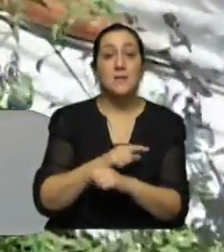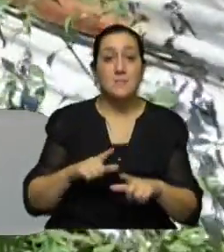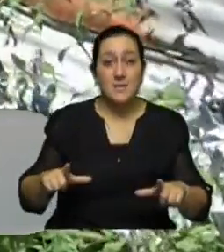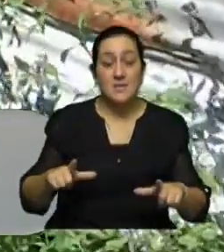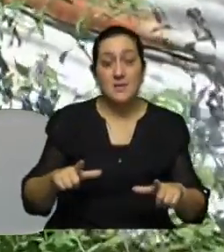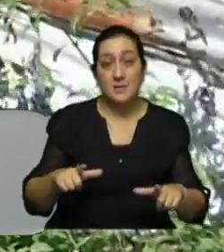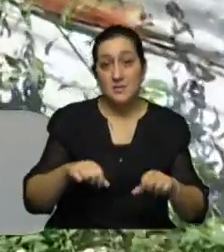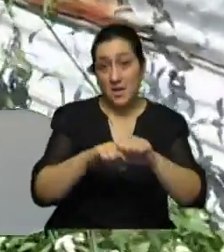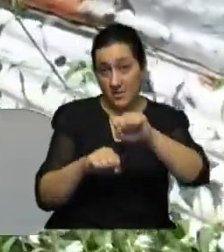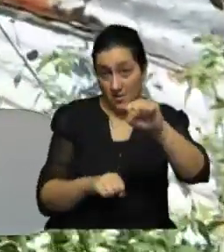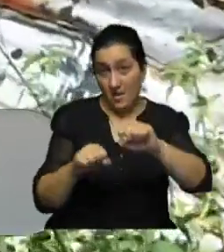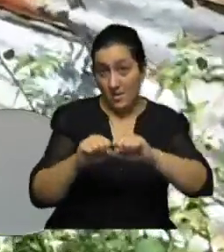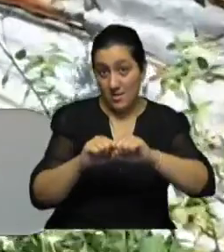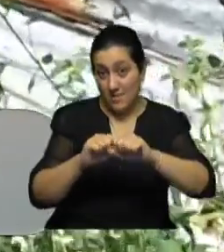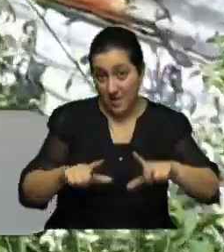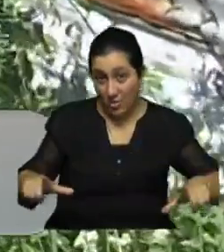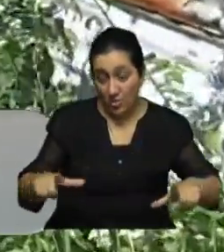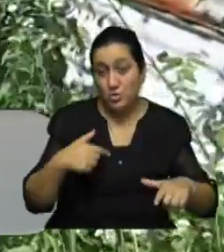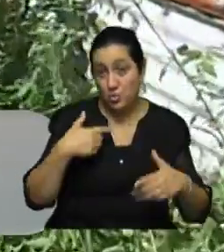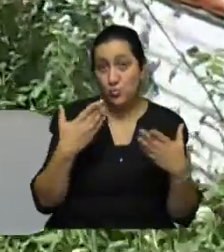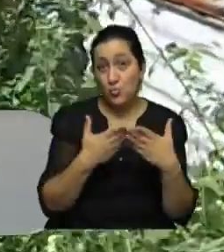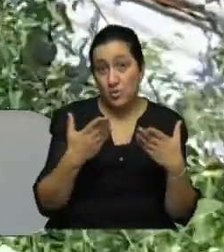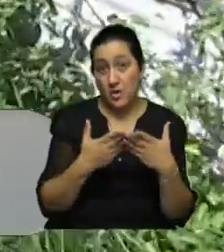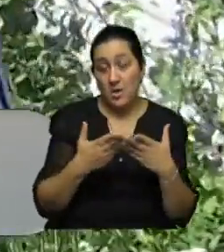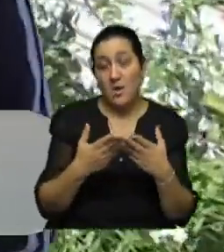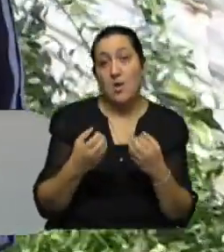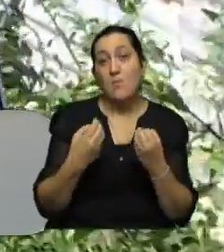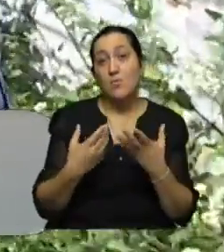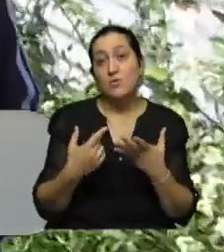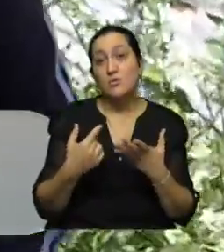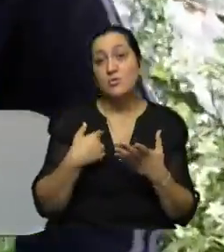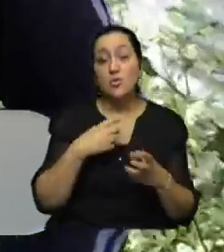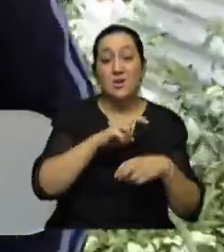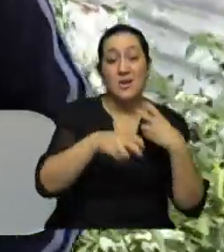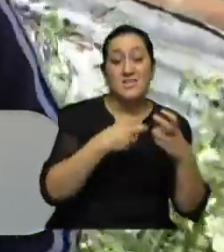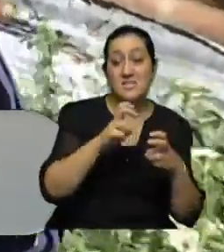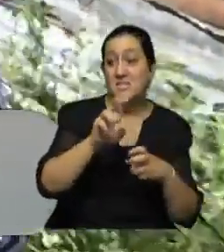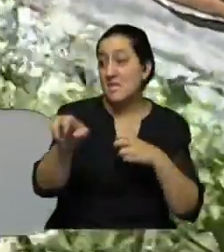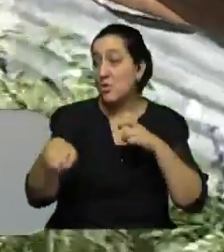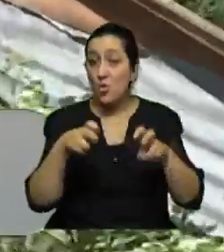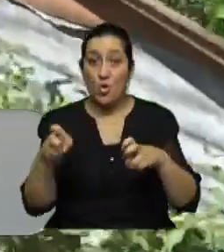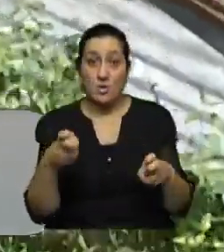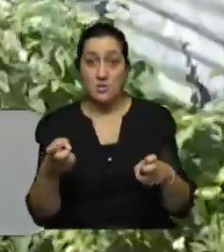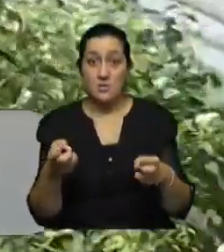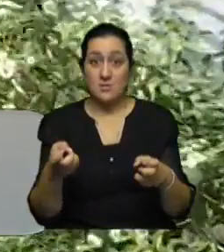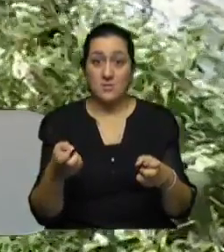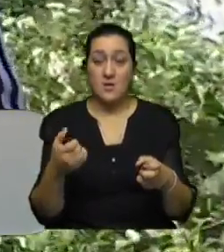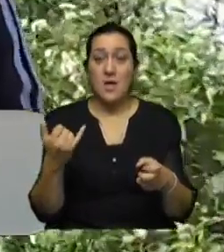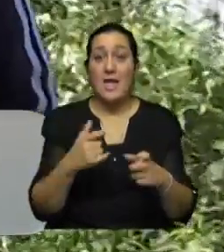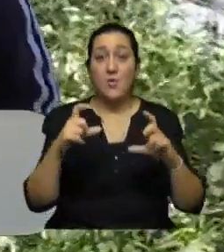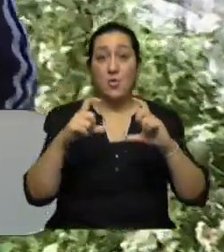de limpiadora, estudié para eso. Y bueno, por eso digo, soy recicladora también, tengo el